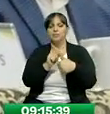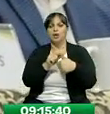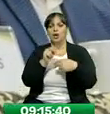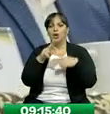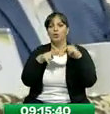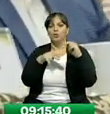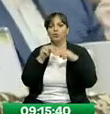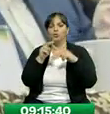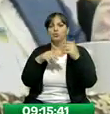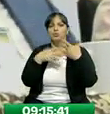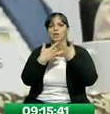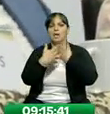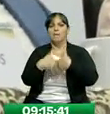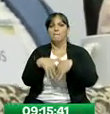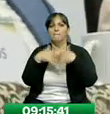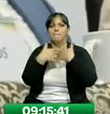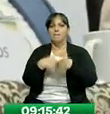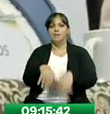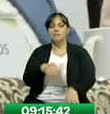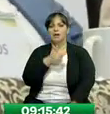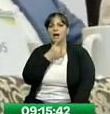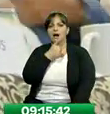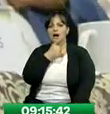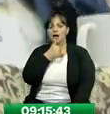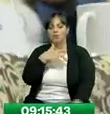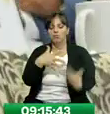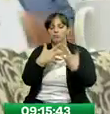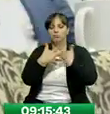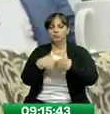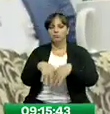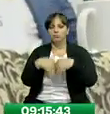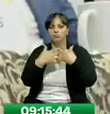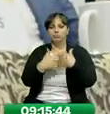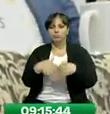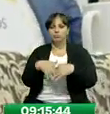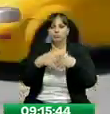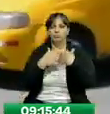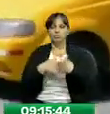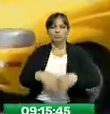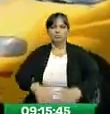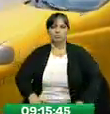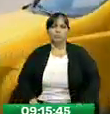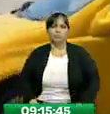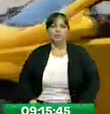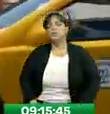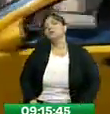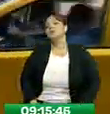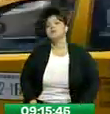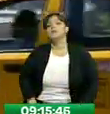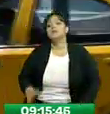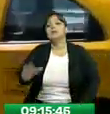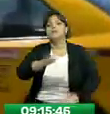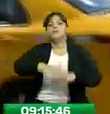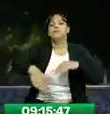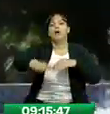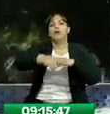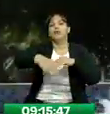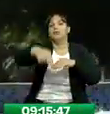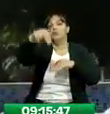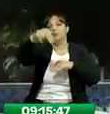planta potabilizadora de agua en colon che esta planta beneficiará a la zona norte de la península